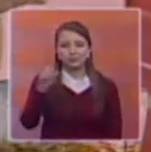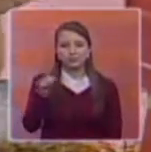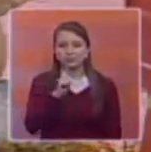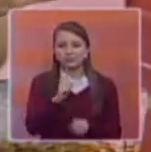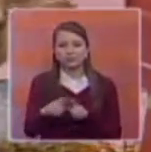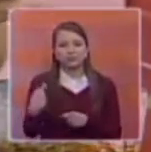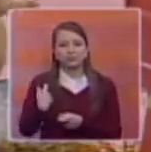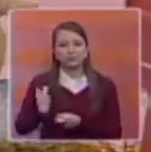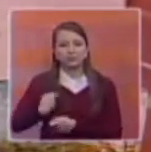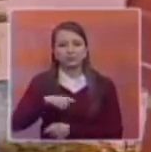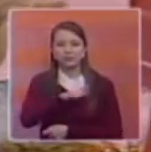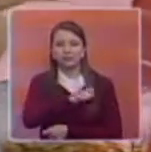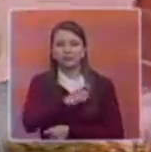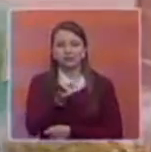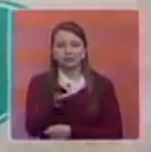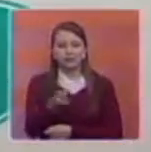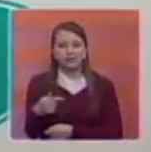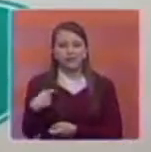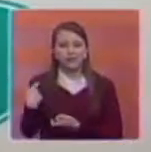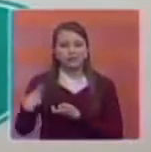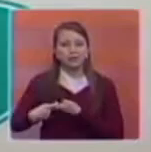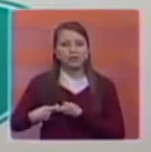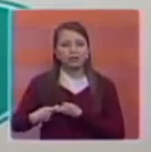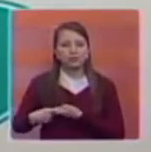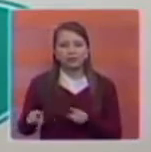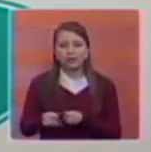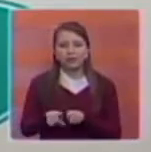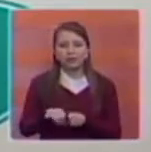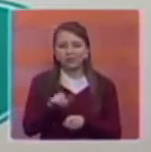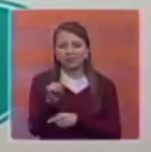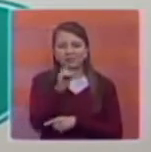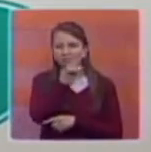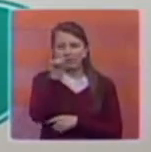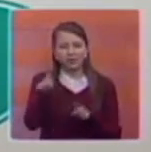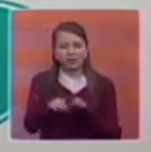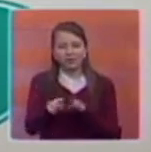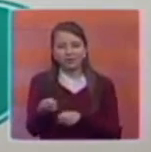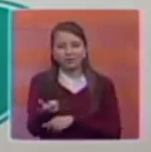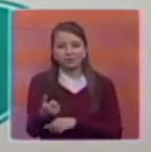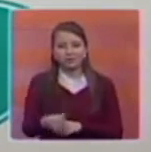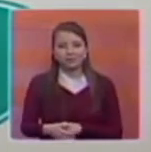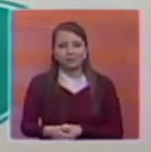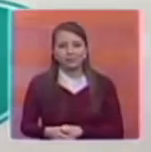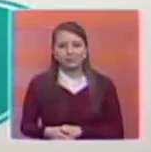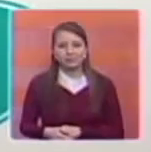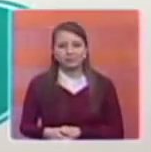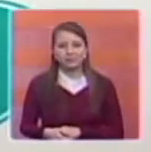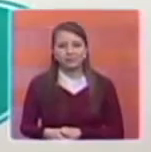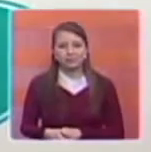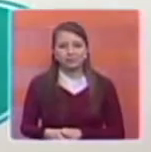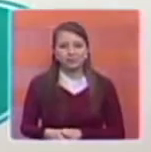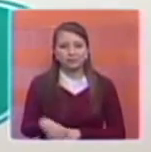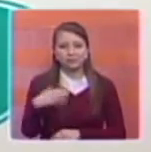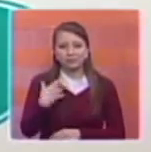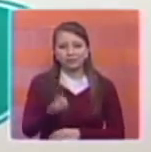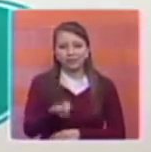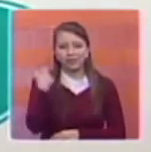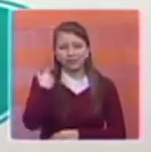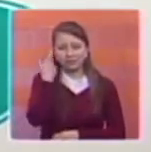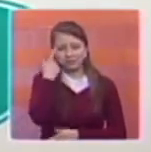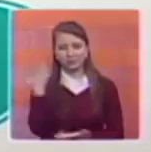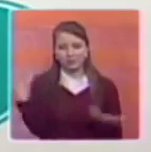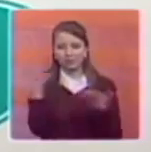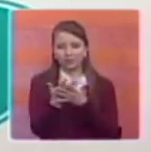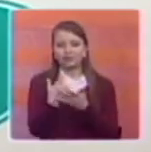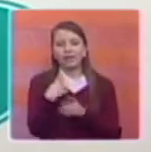le dicen humo, igualito, en ciertas partes, ¿no? Y eso yo no sabía qué era y casi me vuelvo loca,